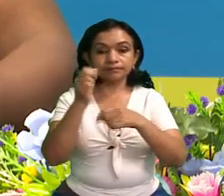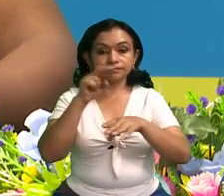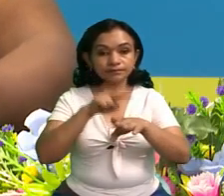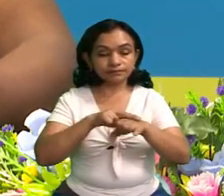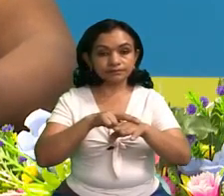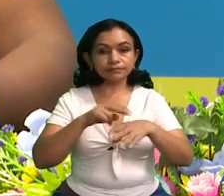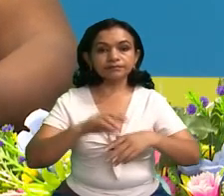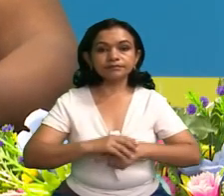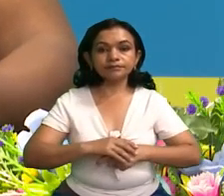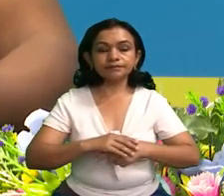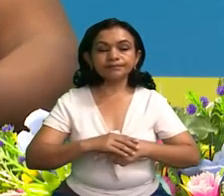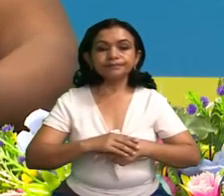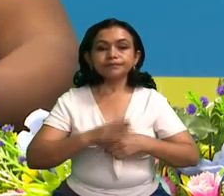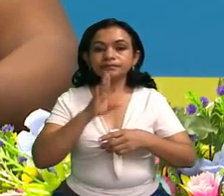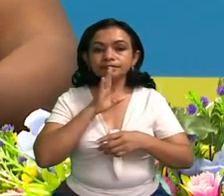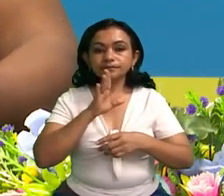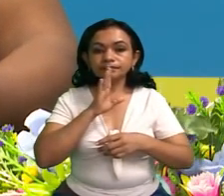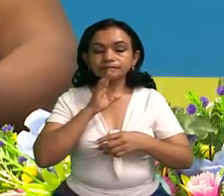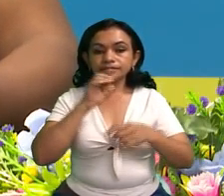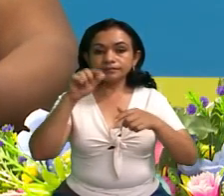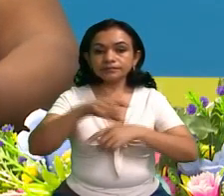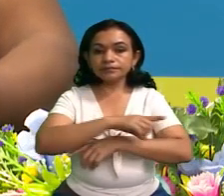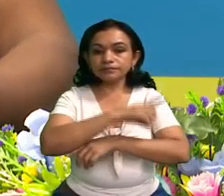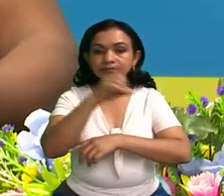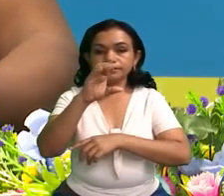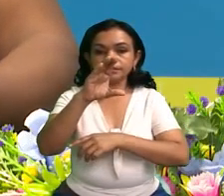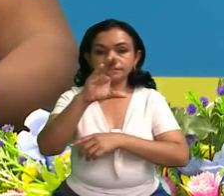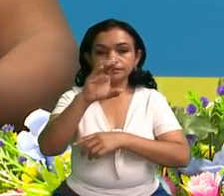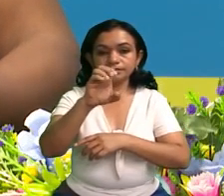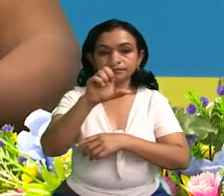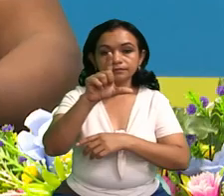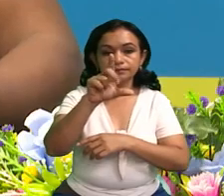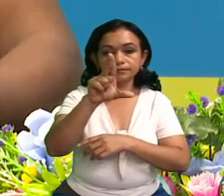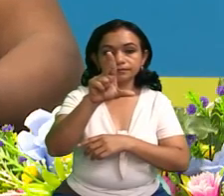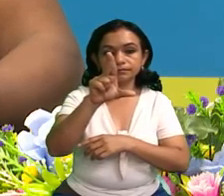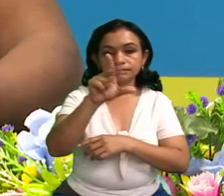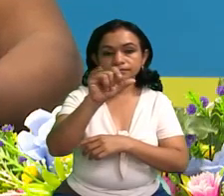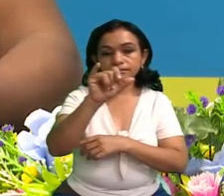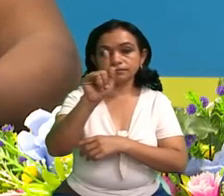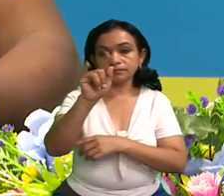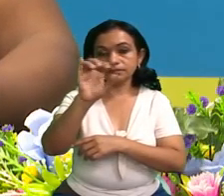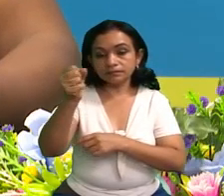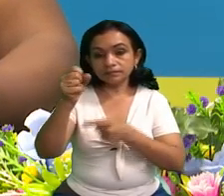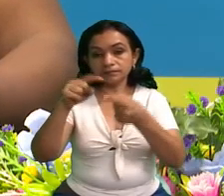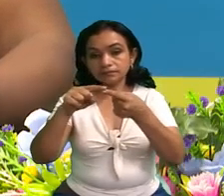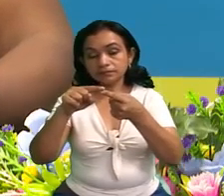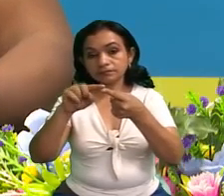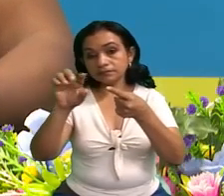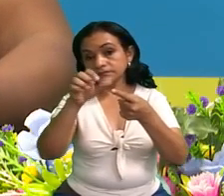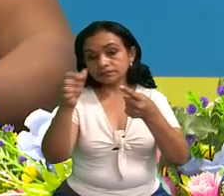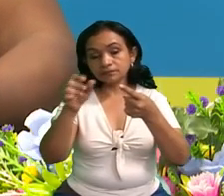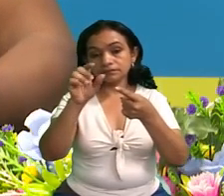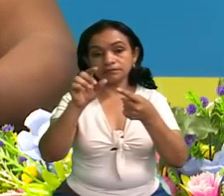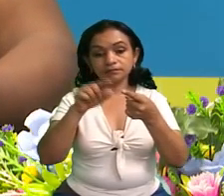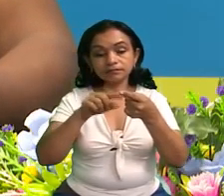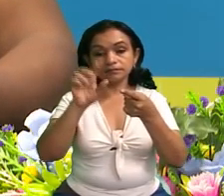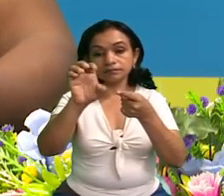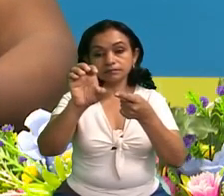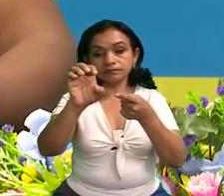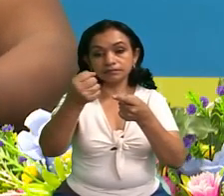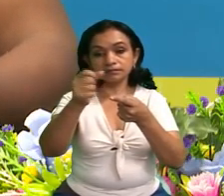Asamblea Nacional. Estamos conversando hoy sobre la celulitis y las estrías, qué las origina y cómo las